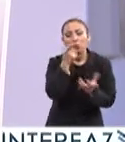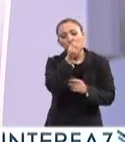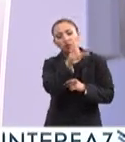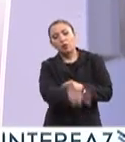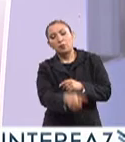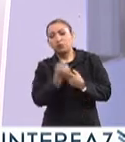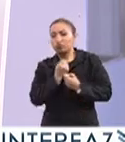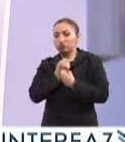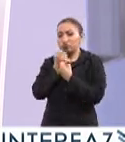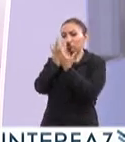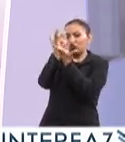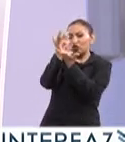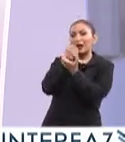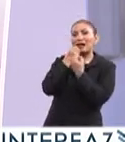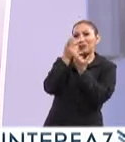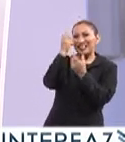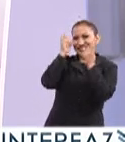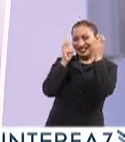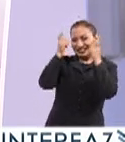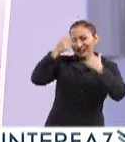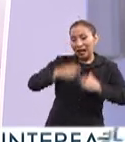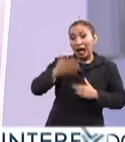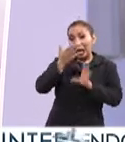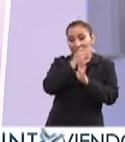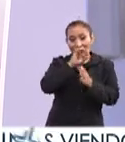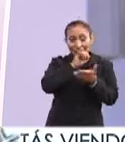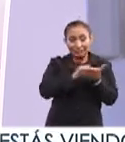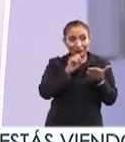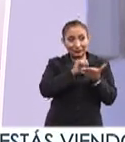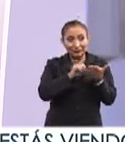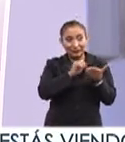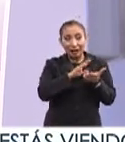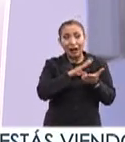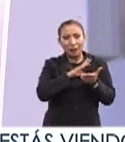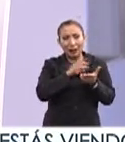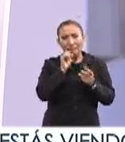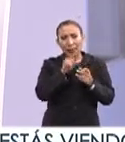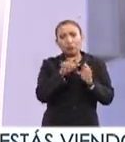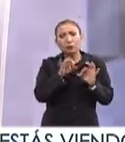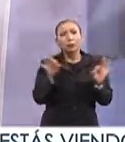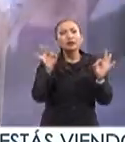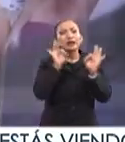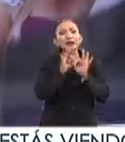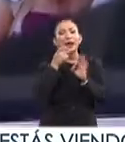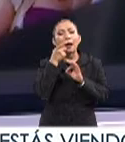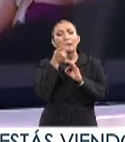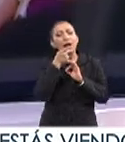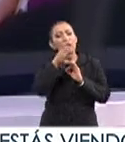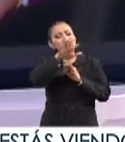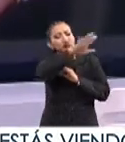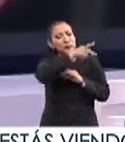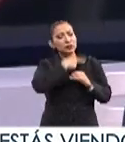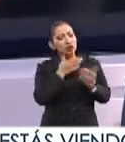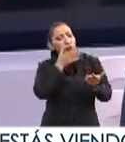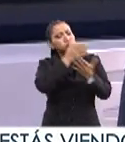conductas expresivas, antes de las letras estuvo esa parte importante de la oralidad, de las sociedades de oralidad primaria,